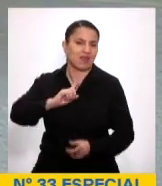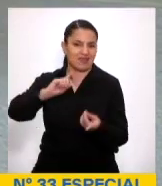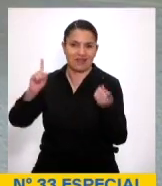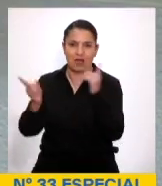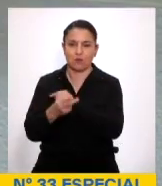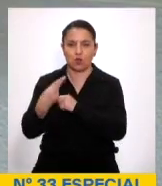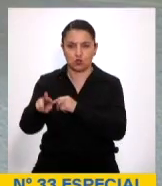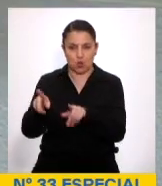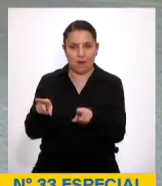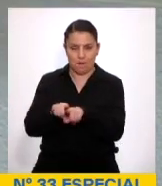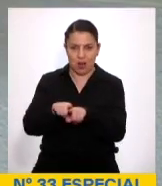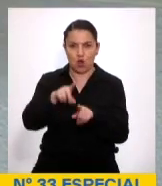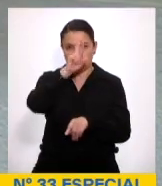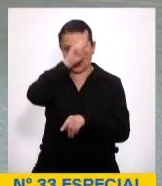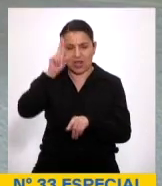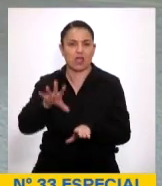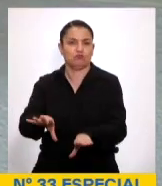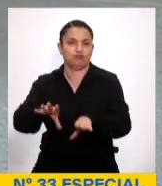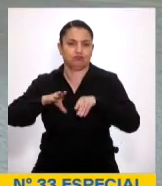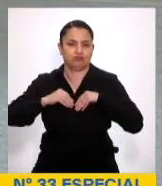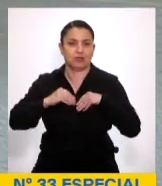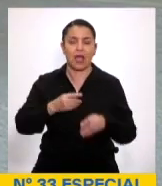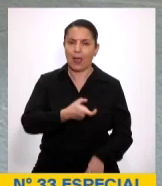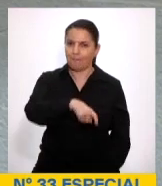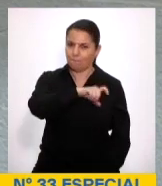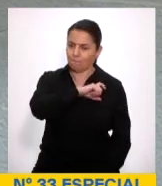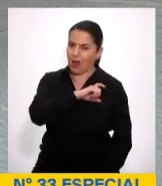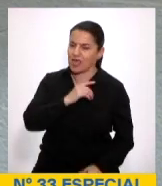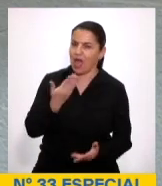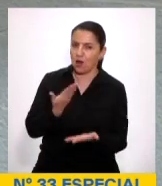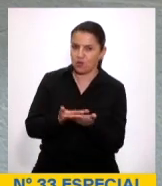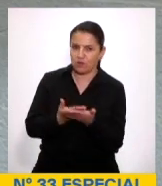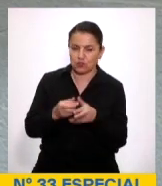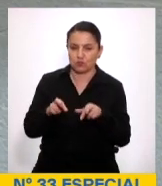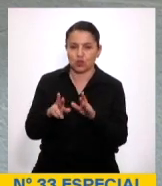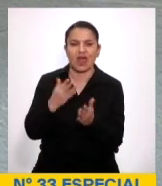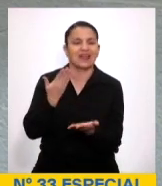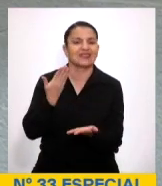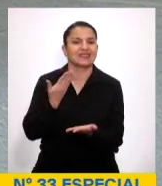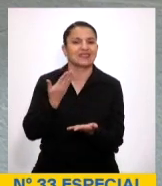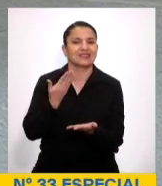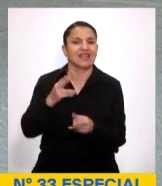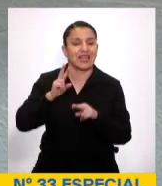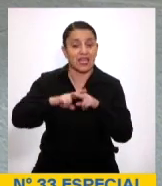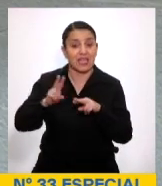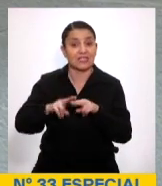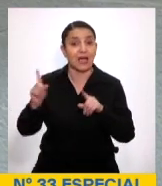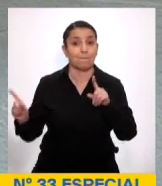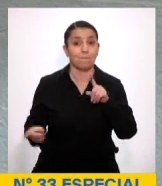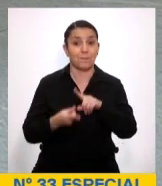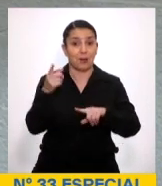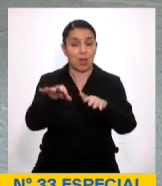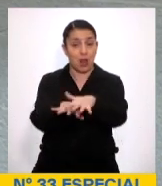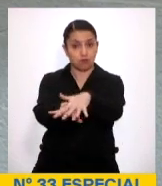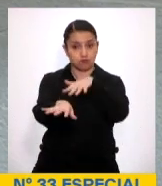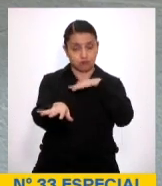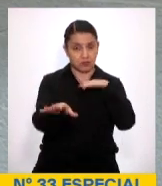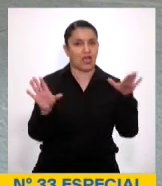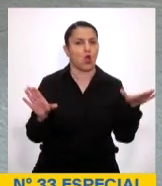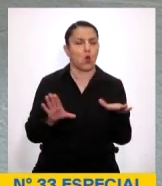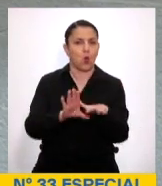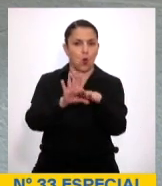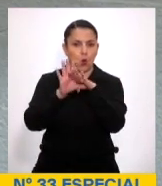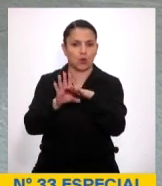repúblicas España tampoco desaprovechó esta oportunidad y celebró la primera junta en Cádiz como una forma de gobierno provisorio